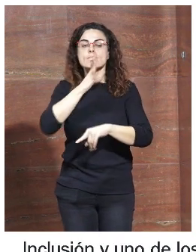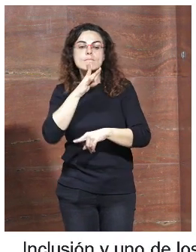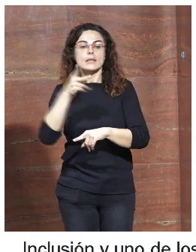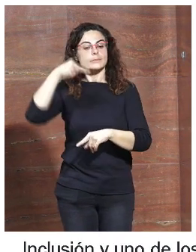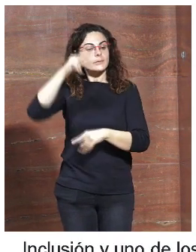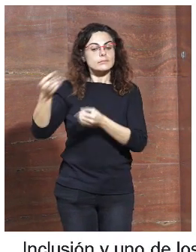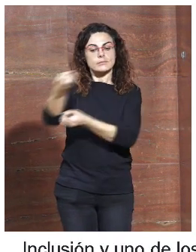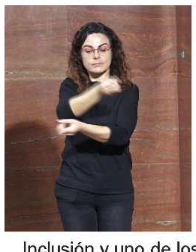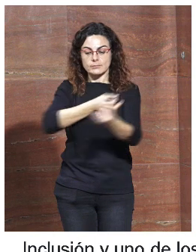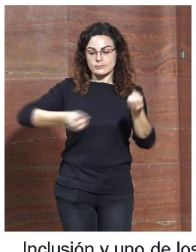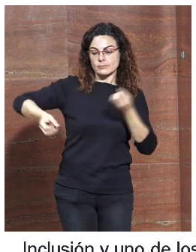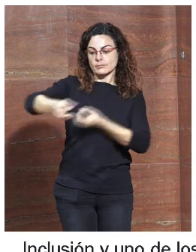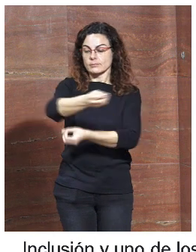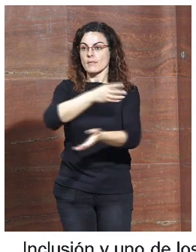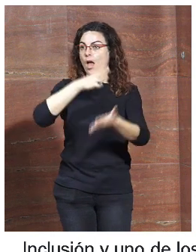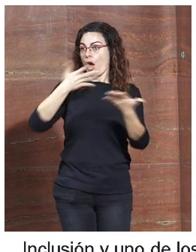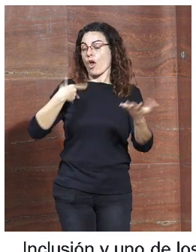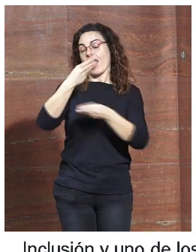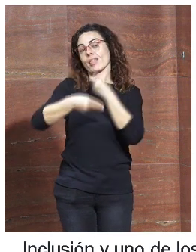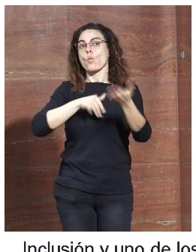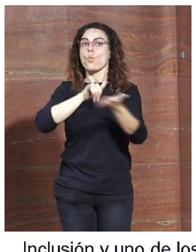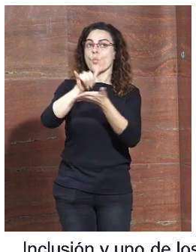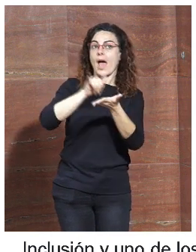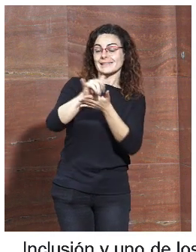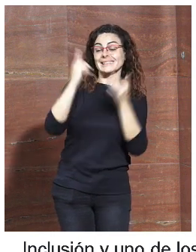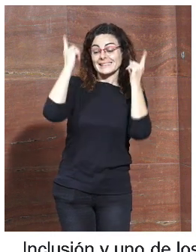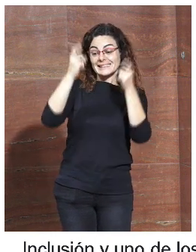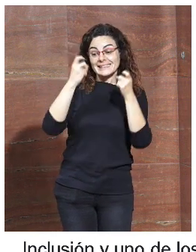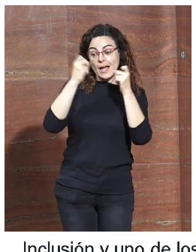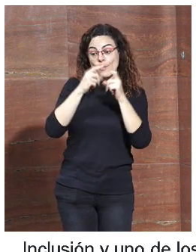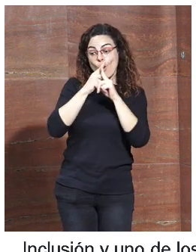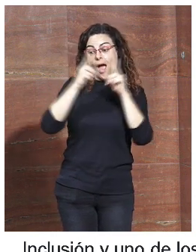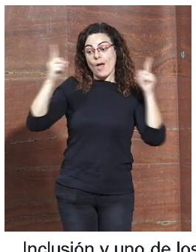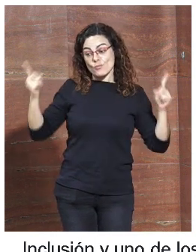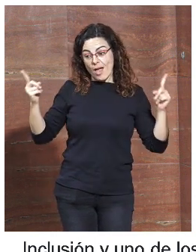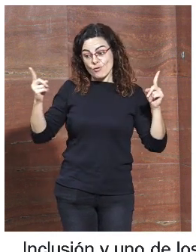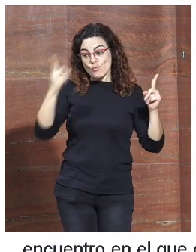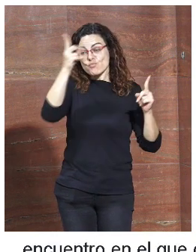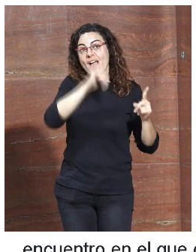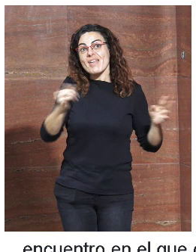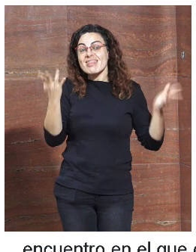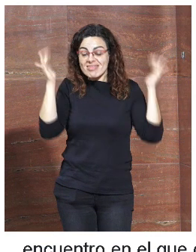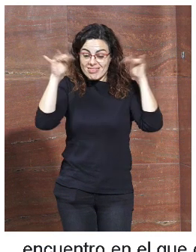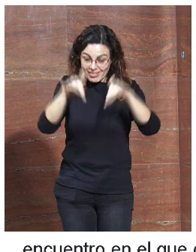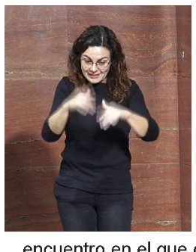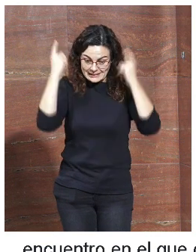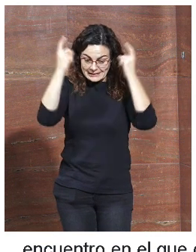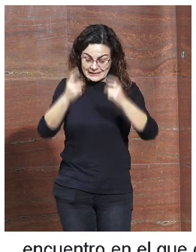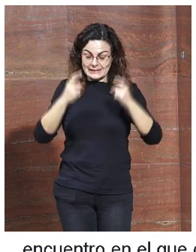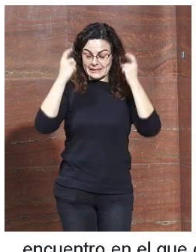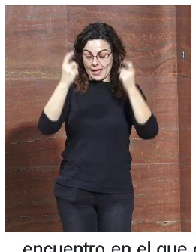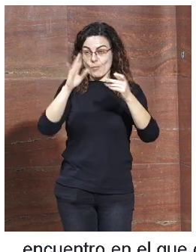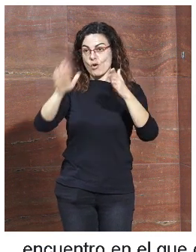red funciona a través de WhatsApp, aunque intentamos vernos una vez al año. Desde entonces hasta finales